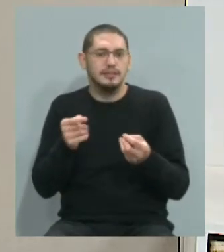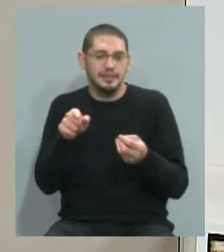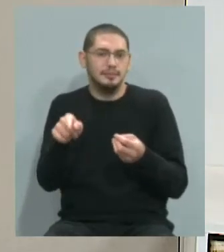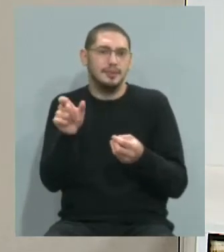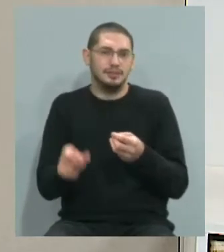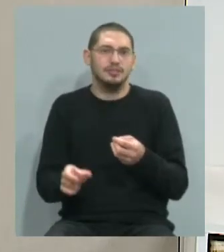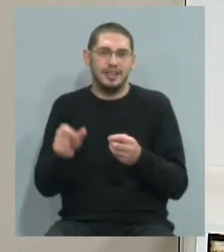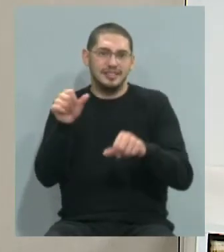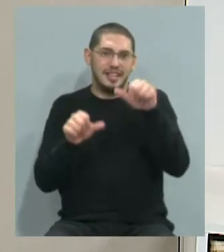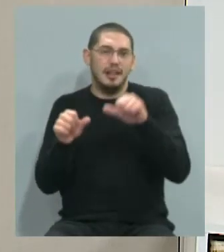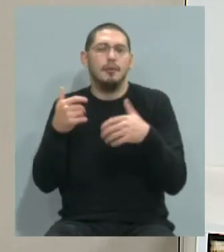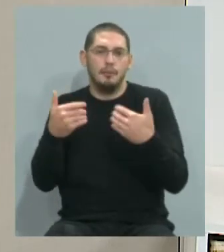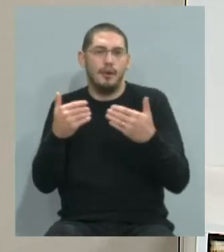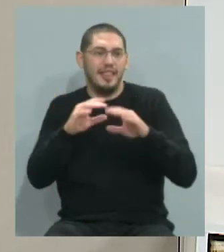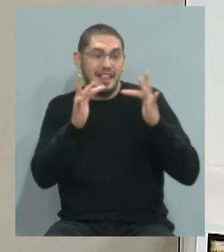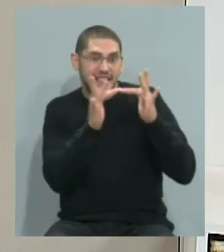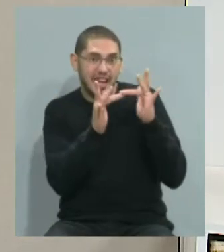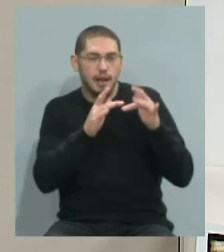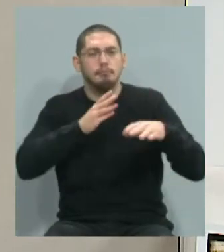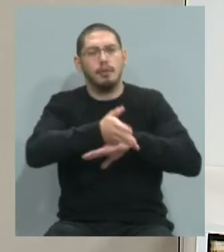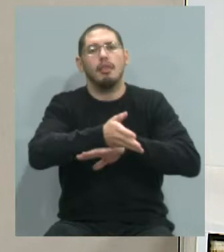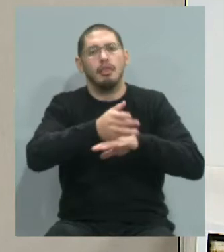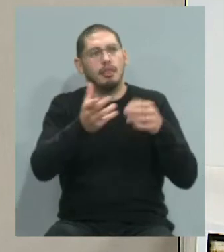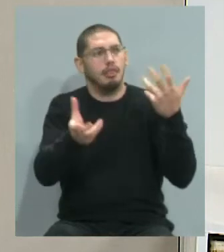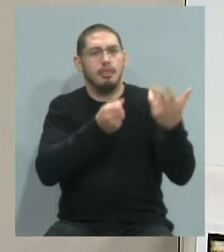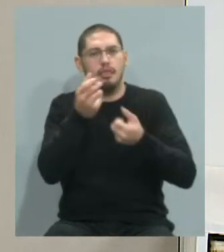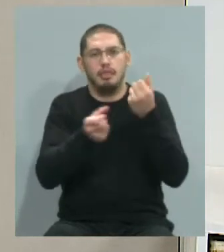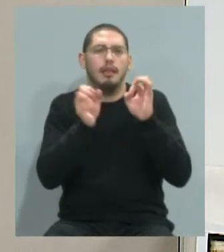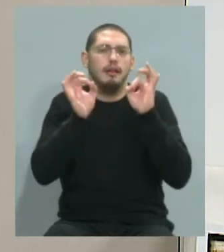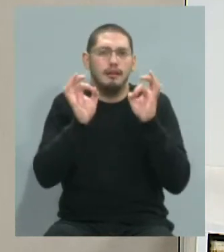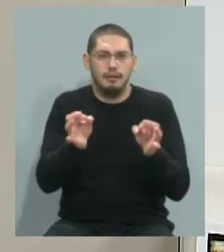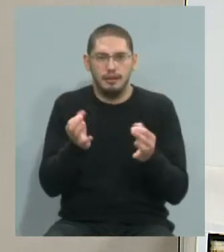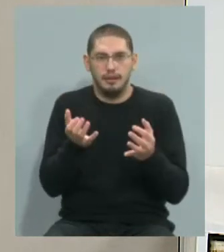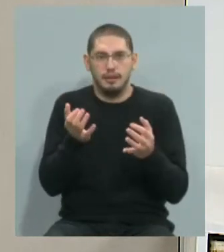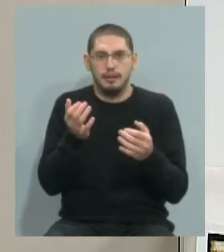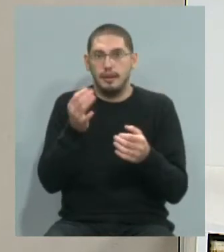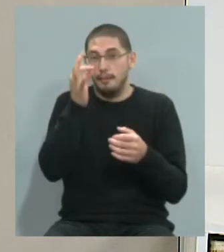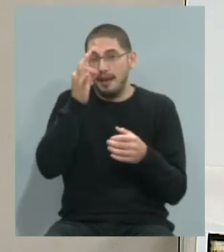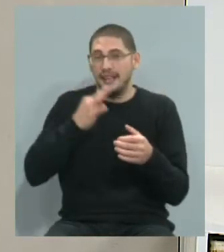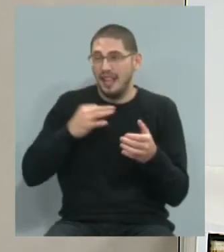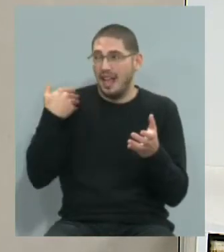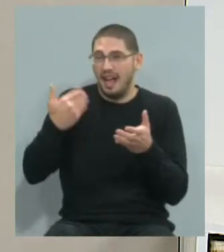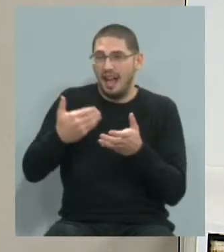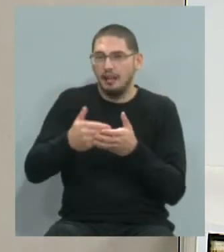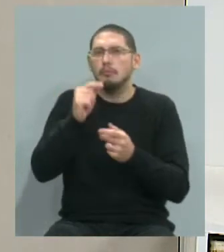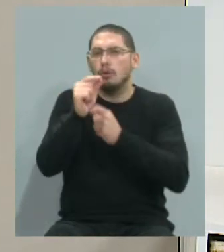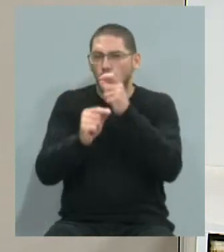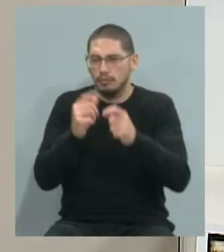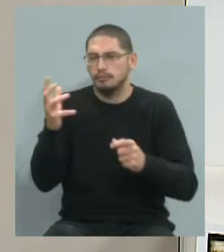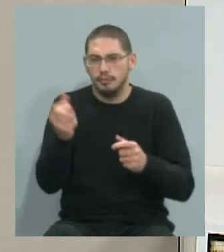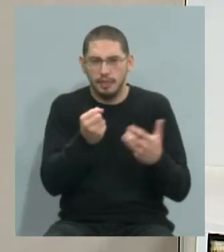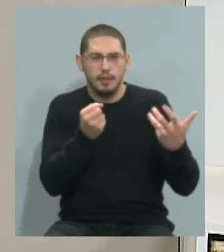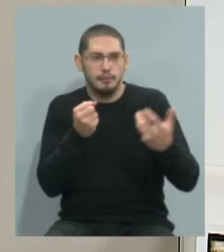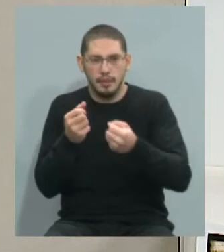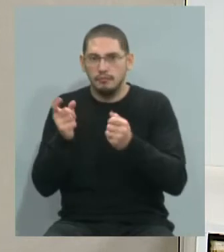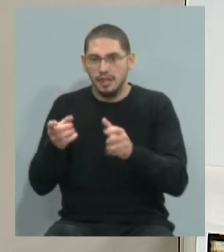a cualquier científico o científica. Eso, a medida que pasaron estos últimos 20 años, se ha ido conquistando por presión de la